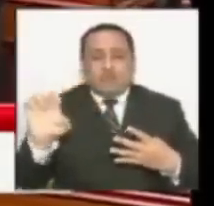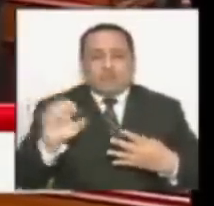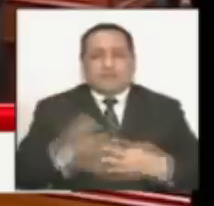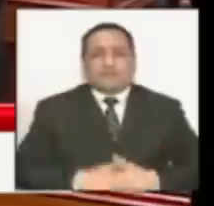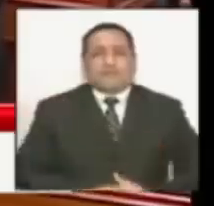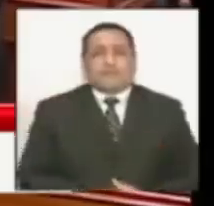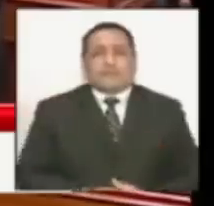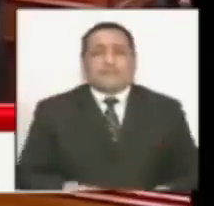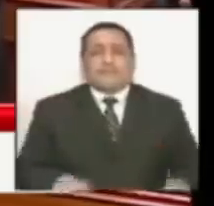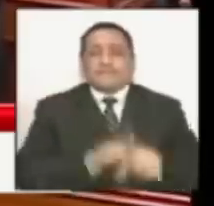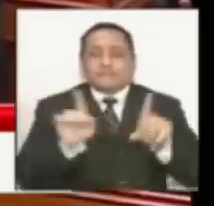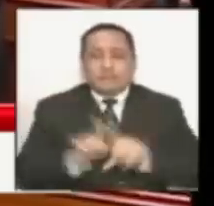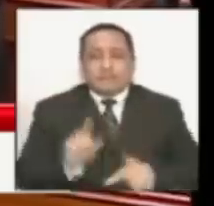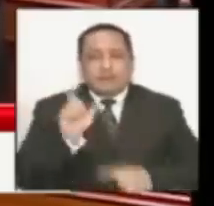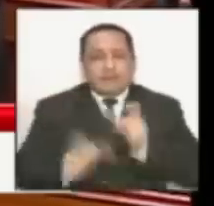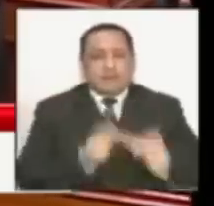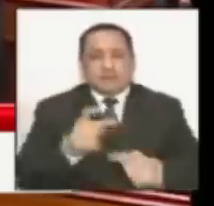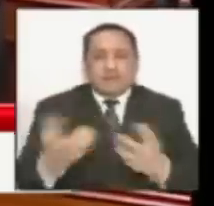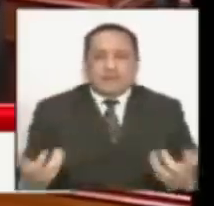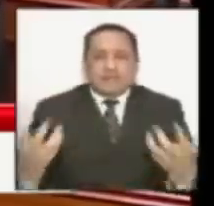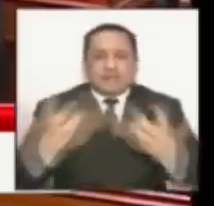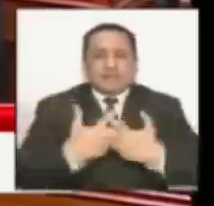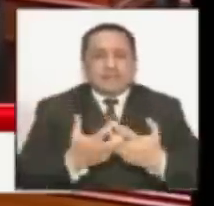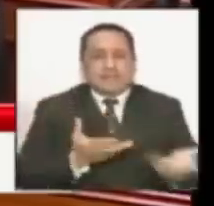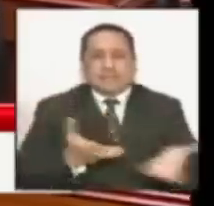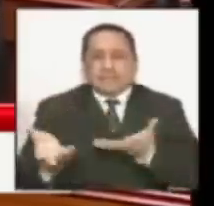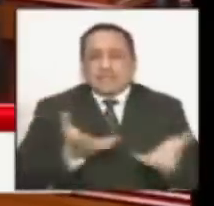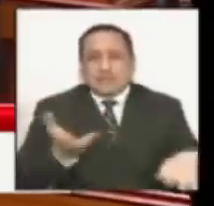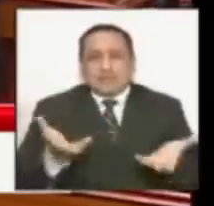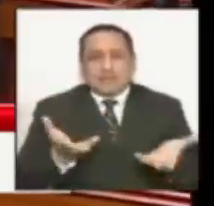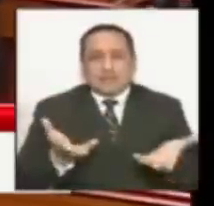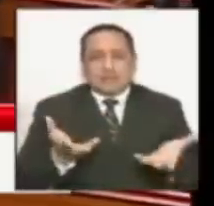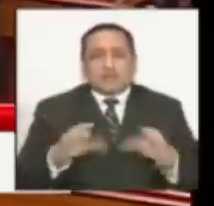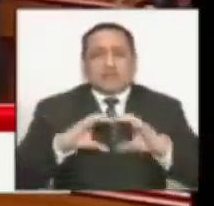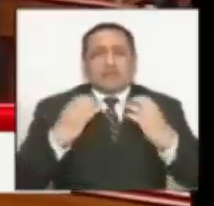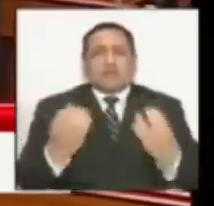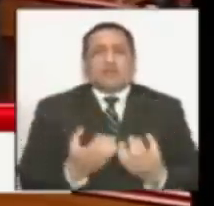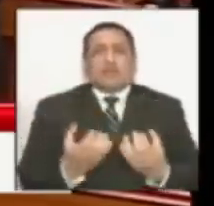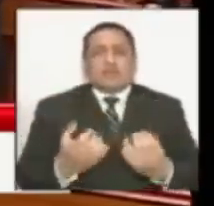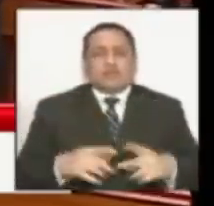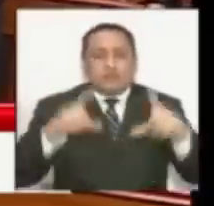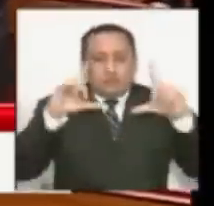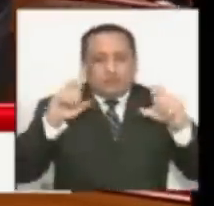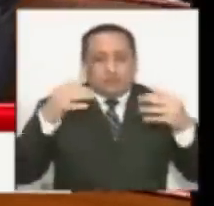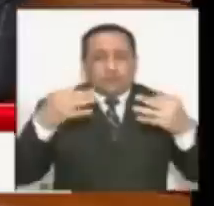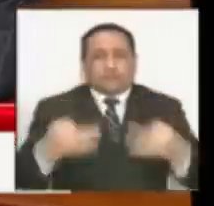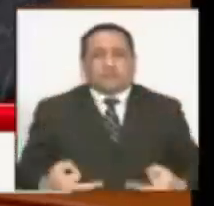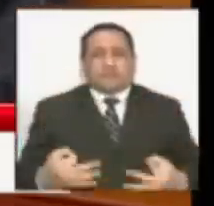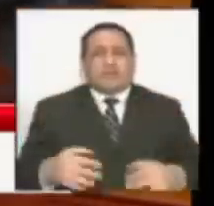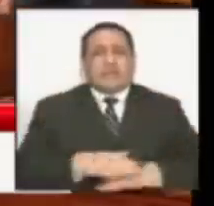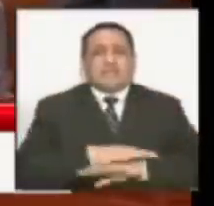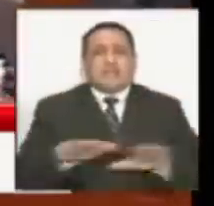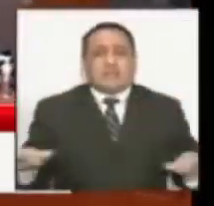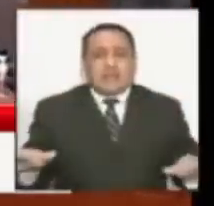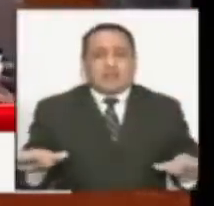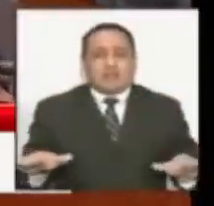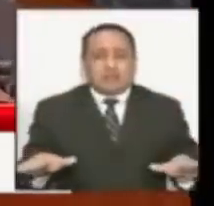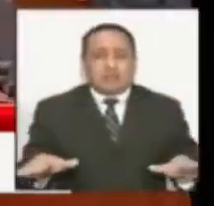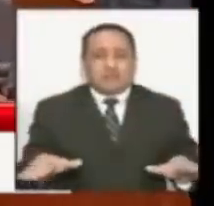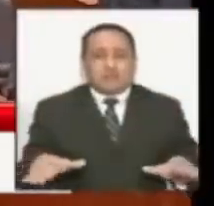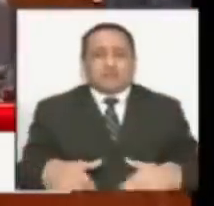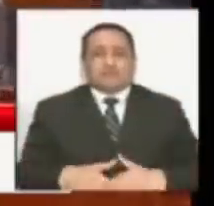Examinando, en fin, encontradas piezas, su retrete, su desesperación al terminar su voz